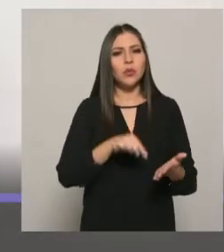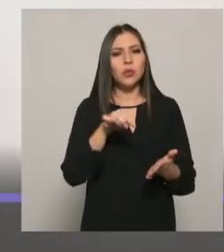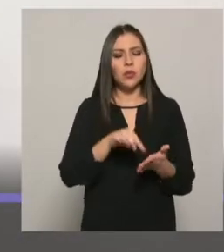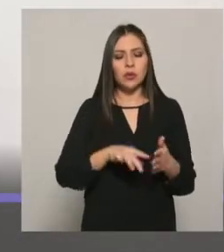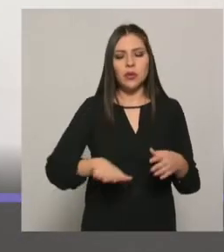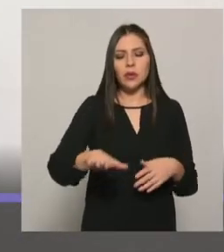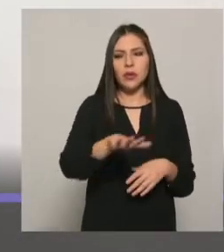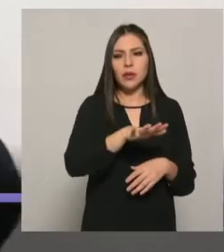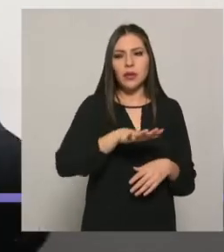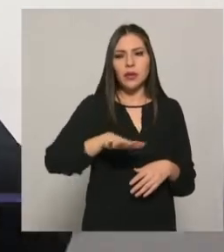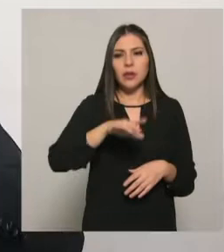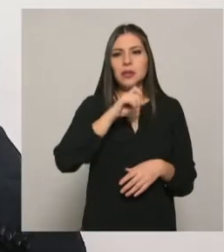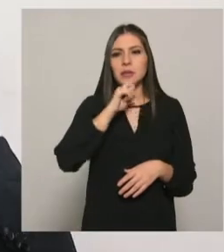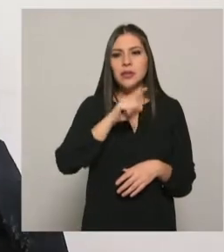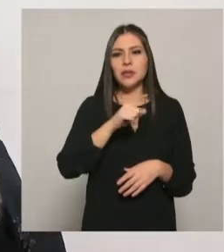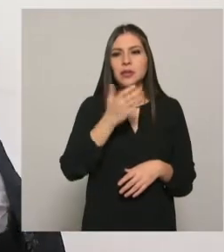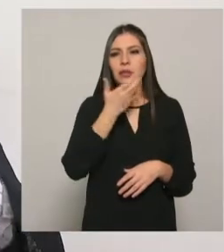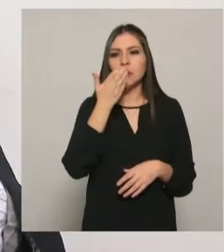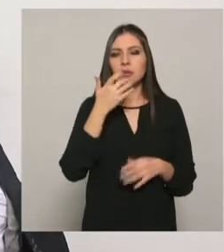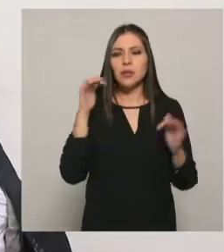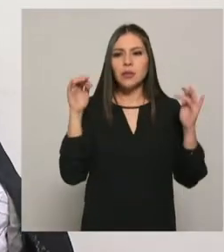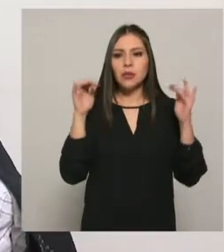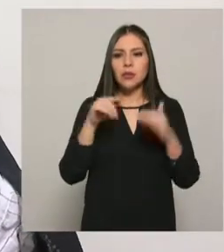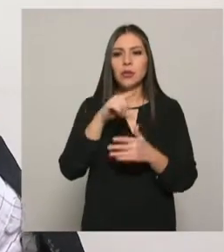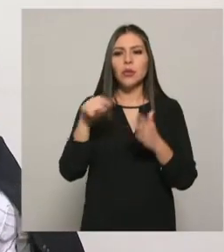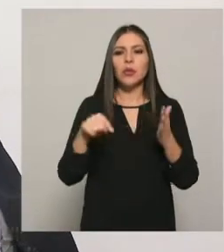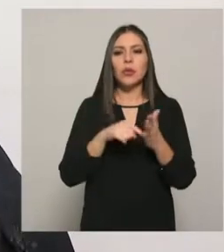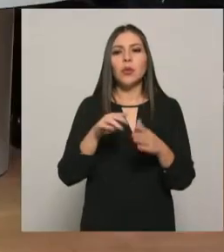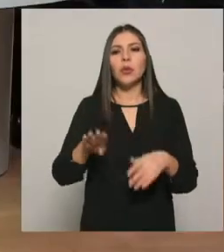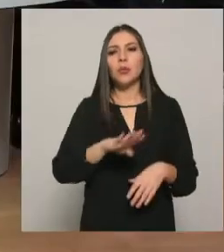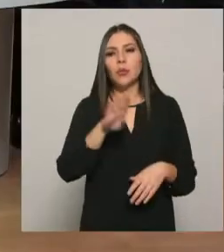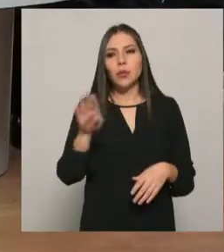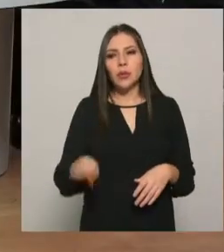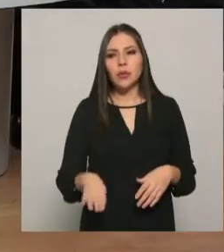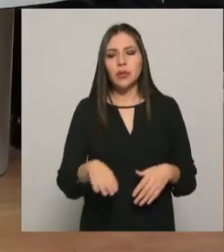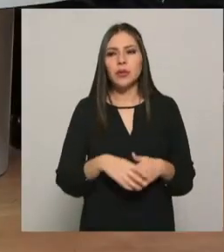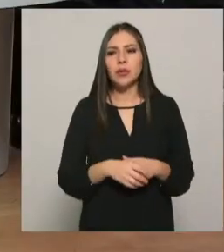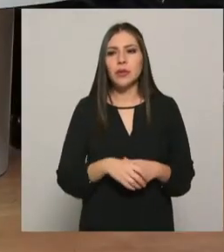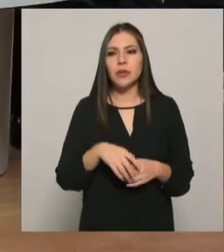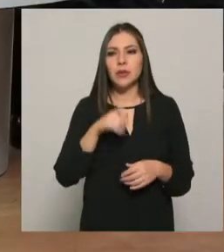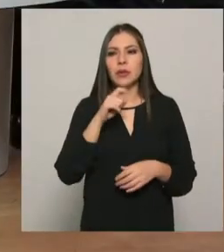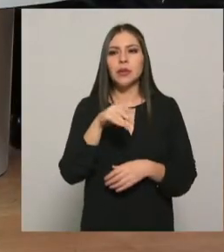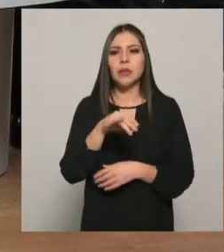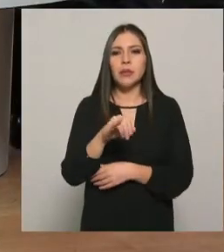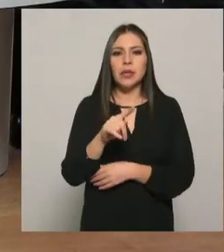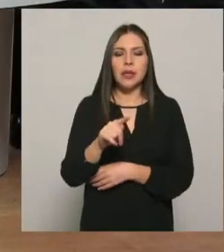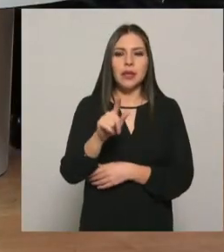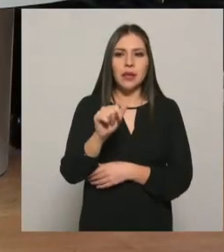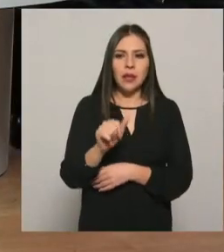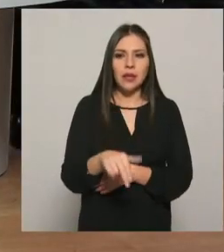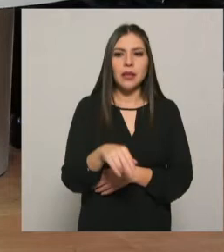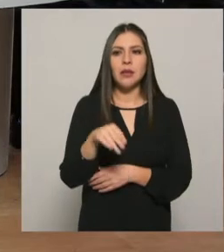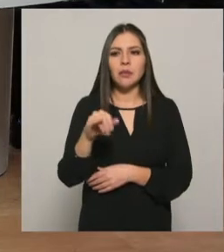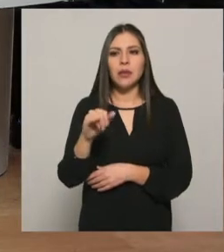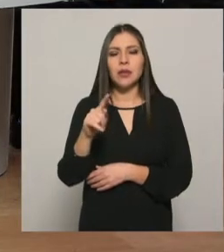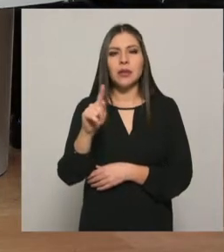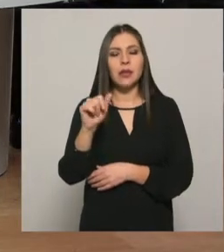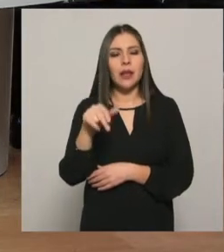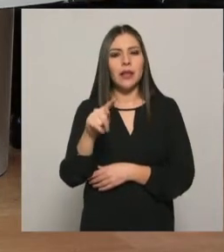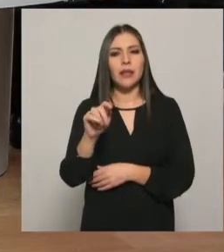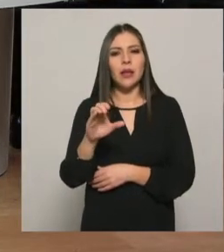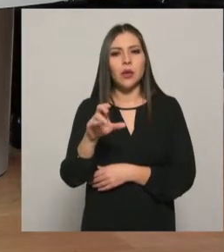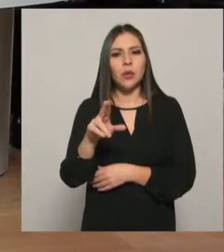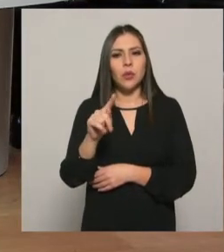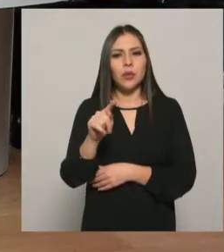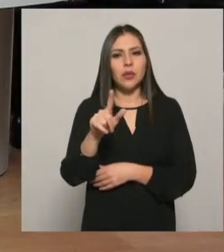dice Malenita, el lugar de los muertos, al Mictlantecutli, la Mictlancíhuatl.